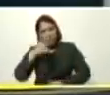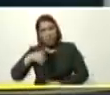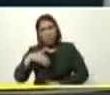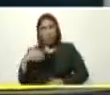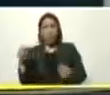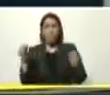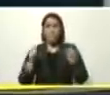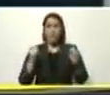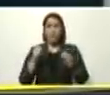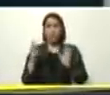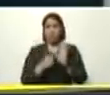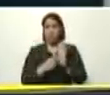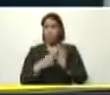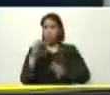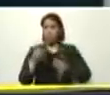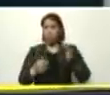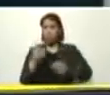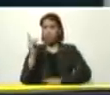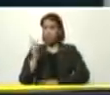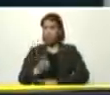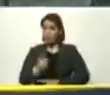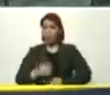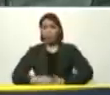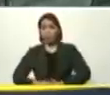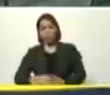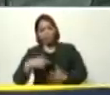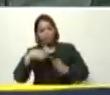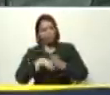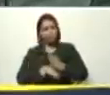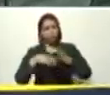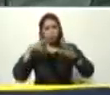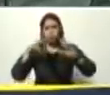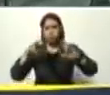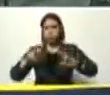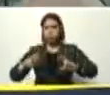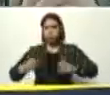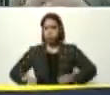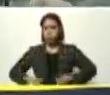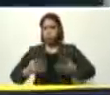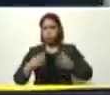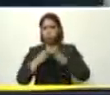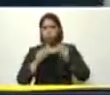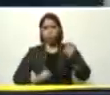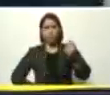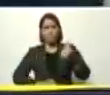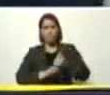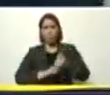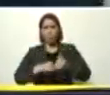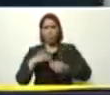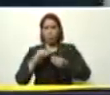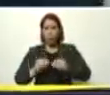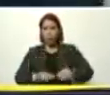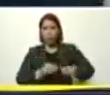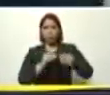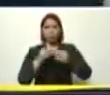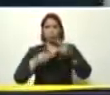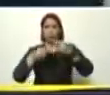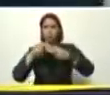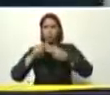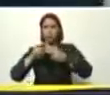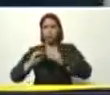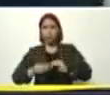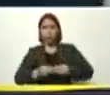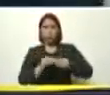merideño. Verdad y justicia, Jason, a fondo, y cuenta con todo el apoyo para la reconstrucción y la recuperación